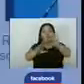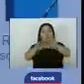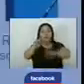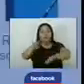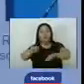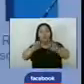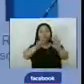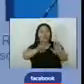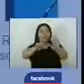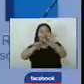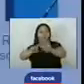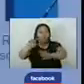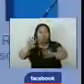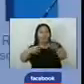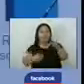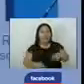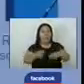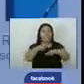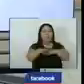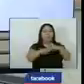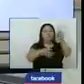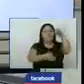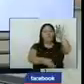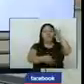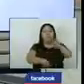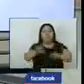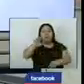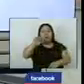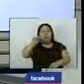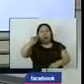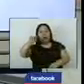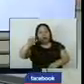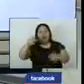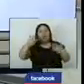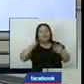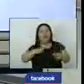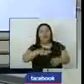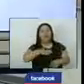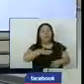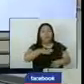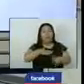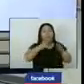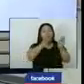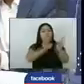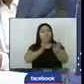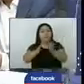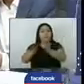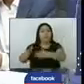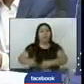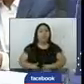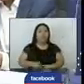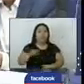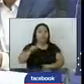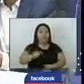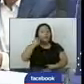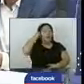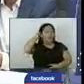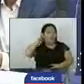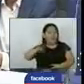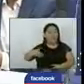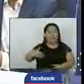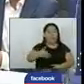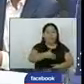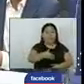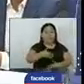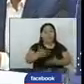581.669 declaraciones del impuesto sobre la renta se han presentado hasta la fecha según el ministro de Hacienda, Alejandro Zelaya,